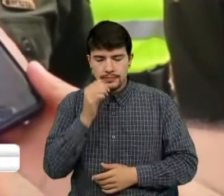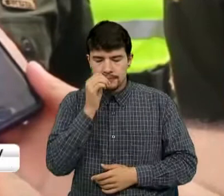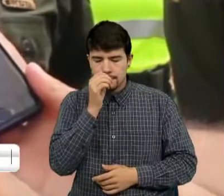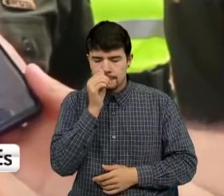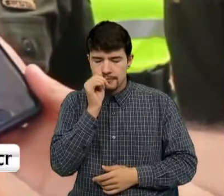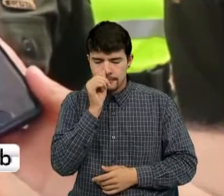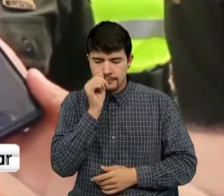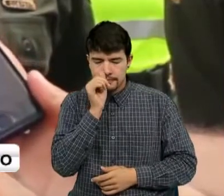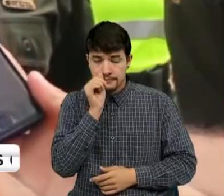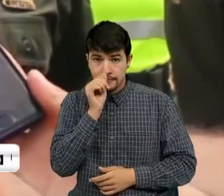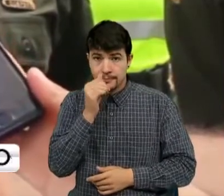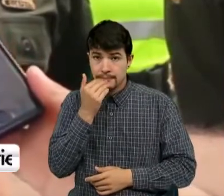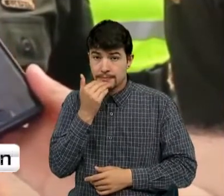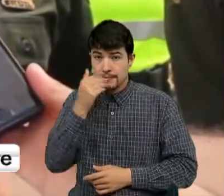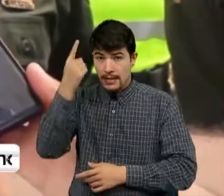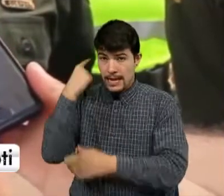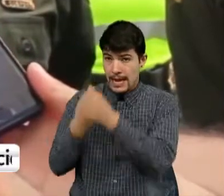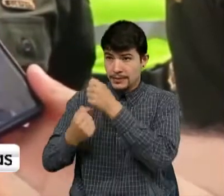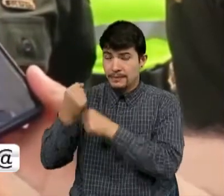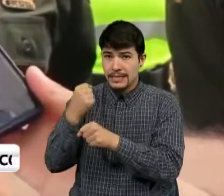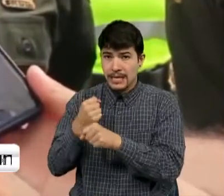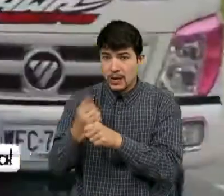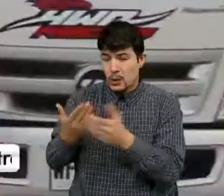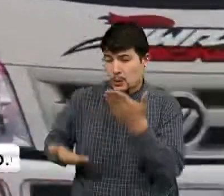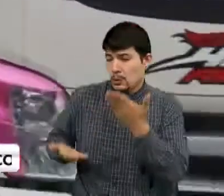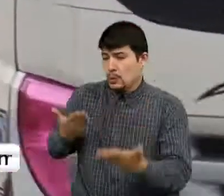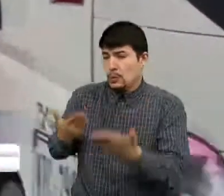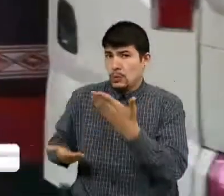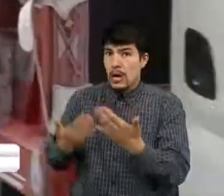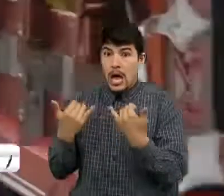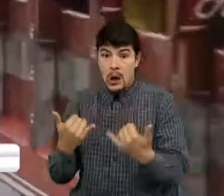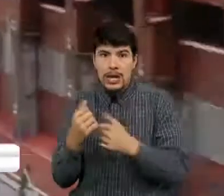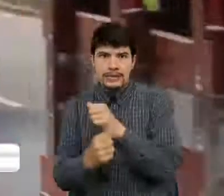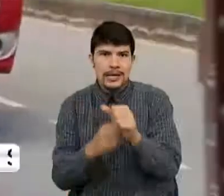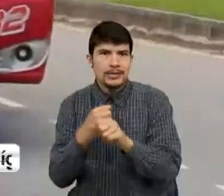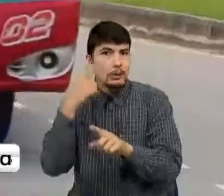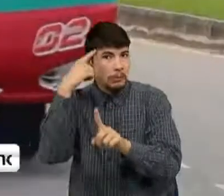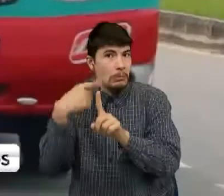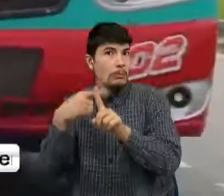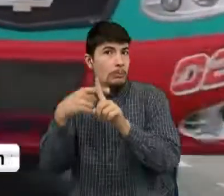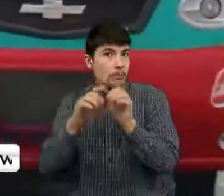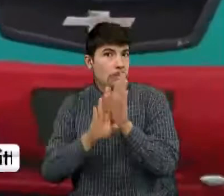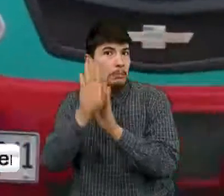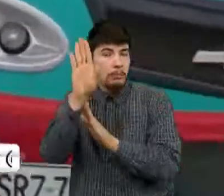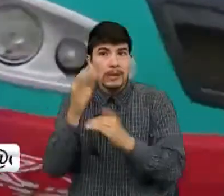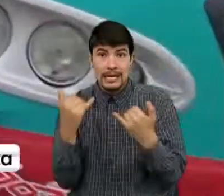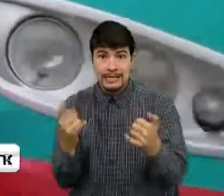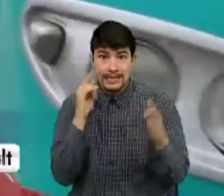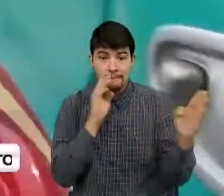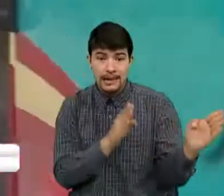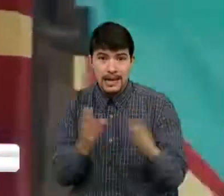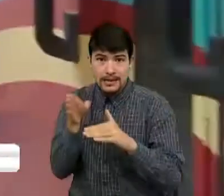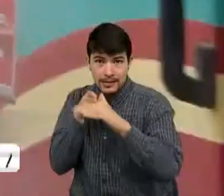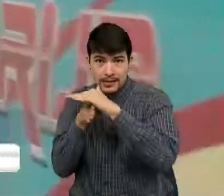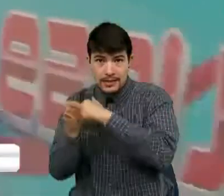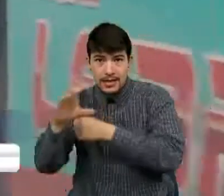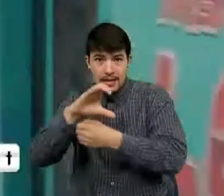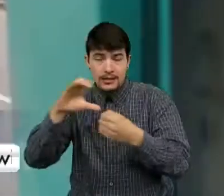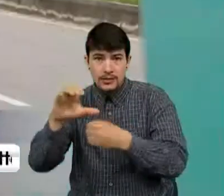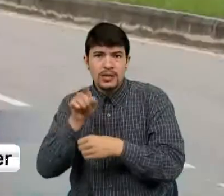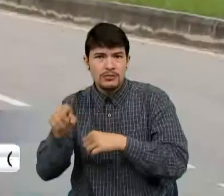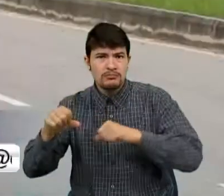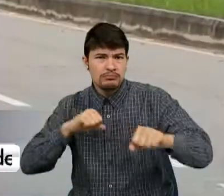comparado con el año inmediatamente anterior el balance es muy positivo durante el plan retorno de este fin de semana en el que se